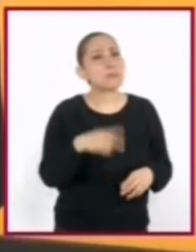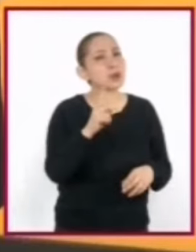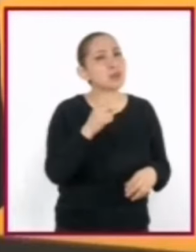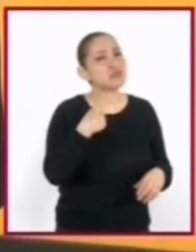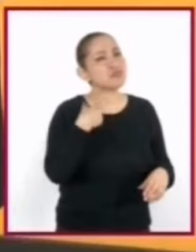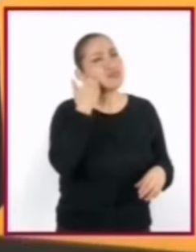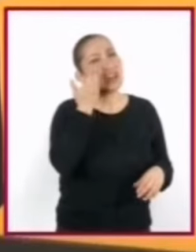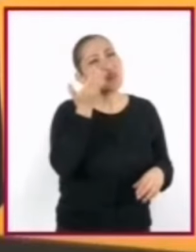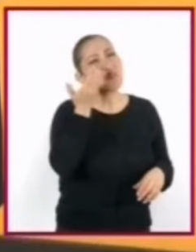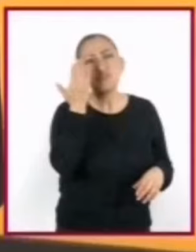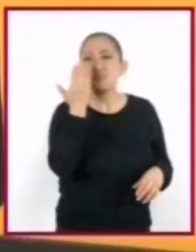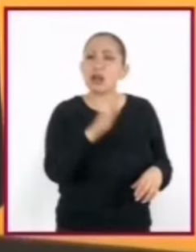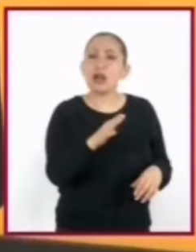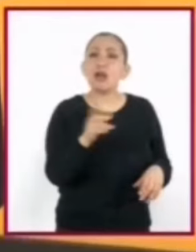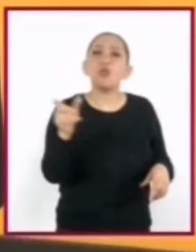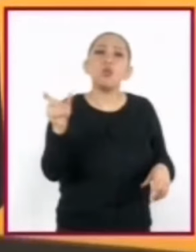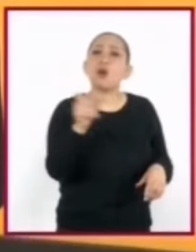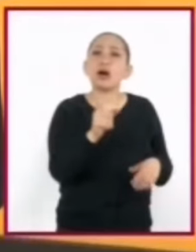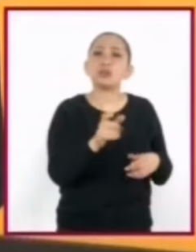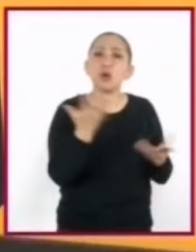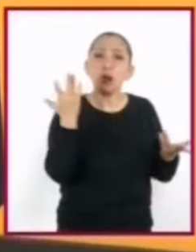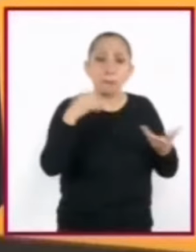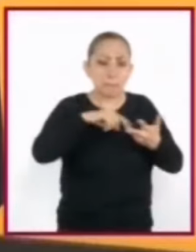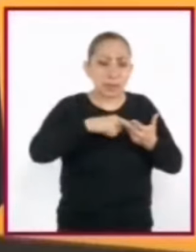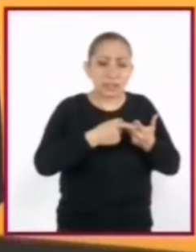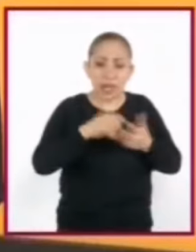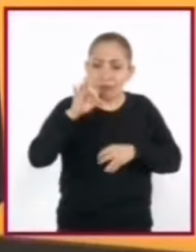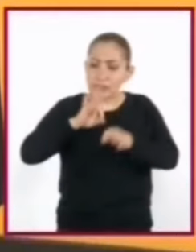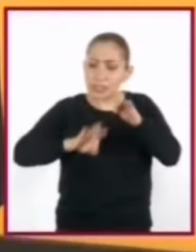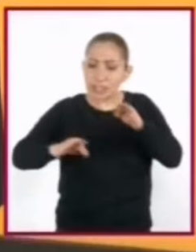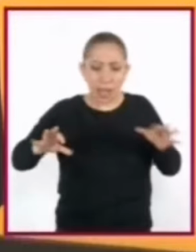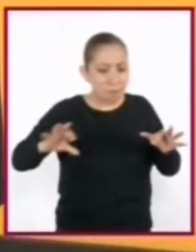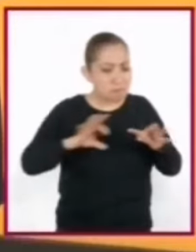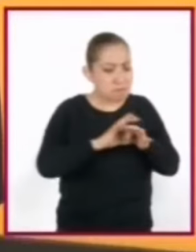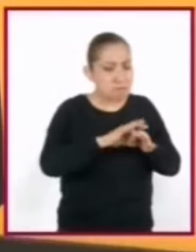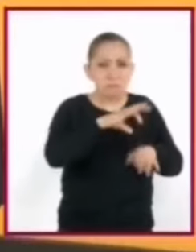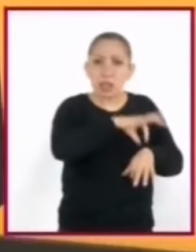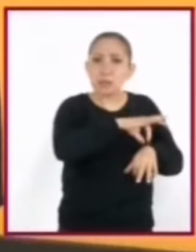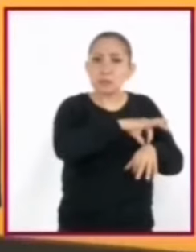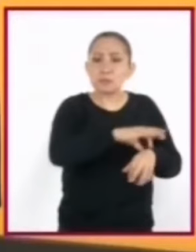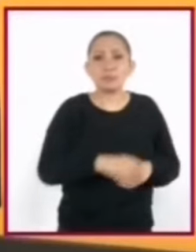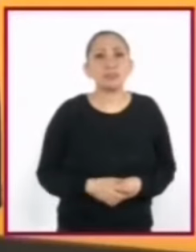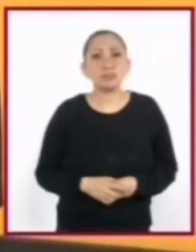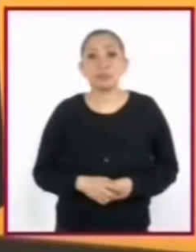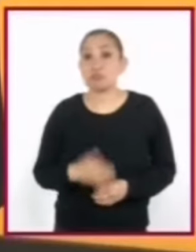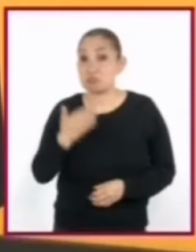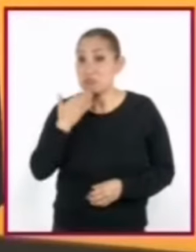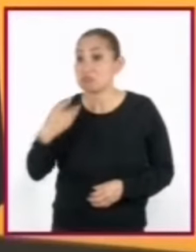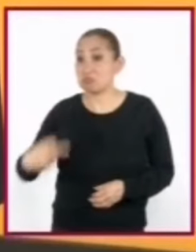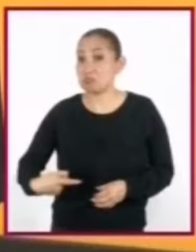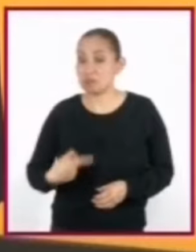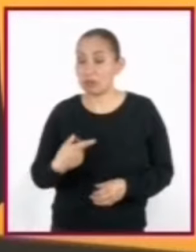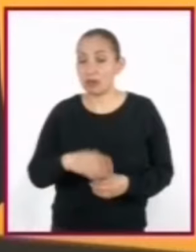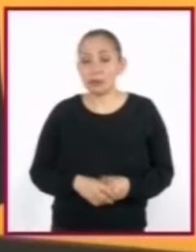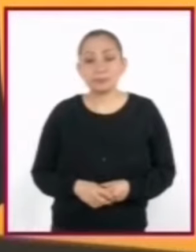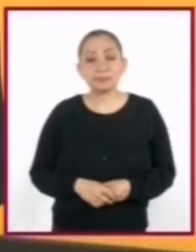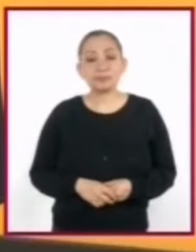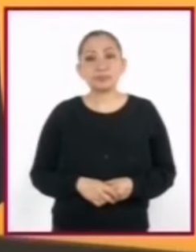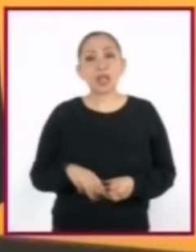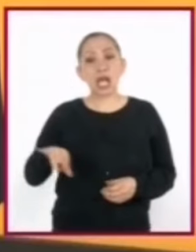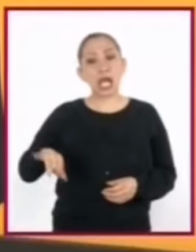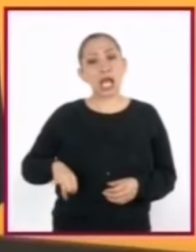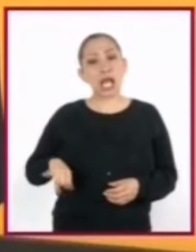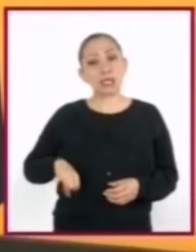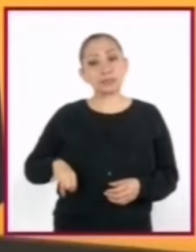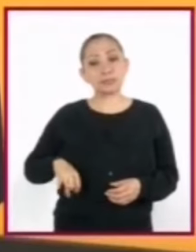me gustaría saber desde cuándo se integró la física a la medicina. Excelente pregunta. El